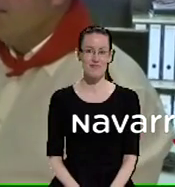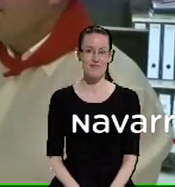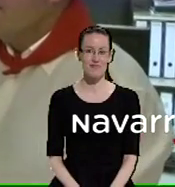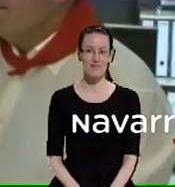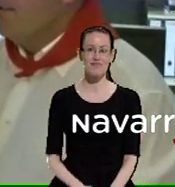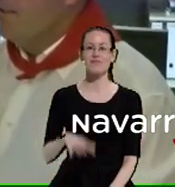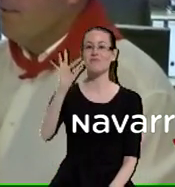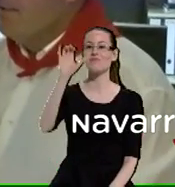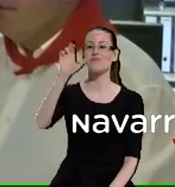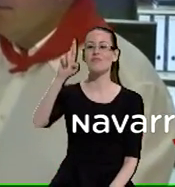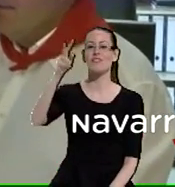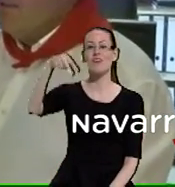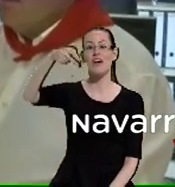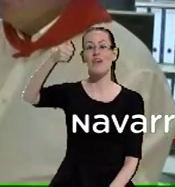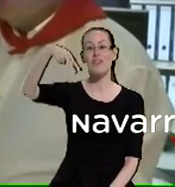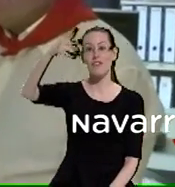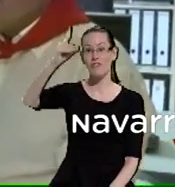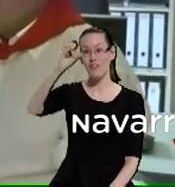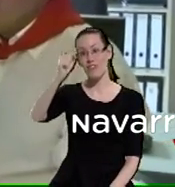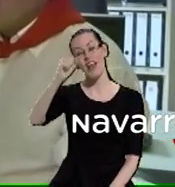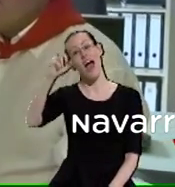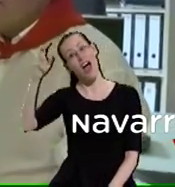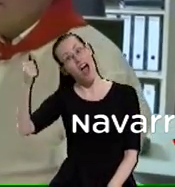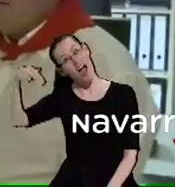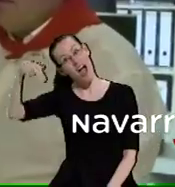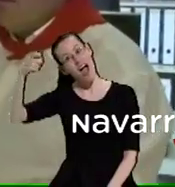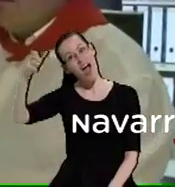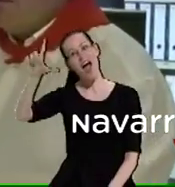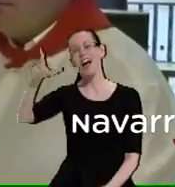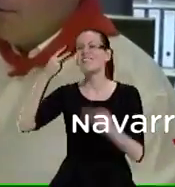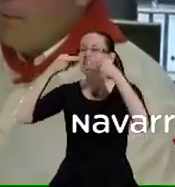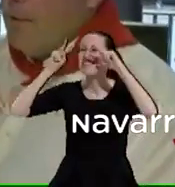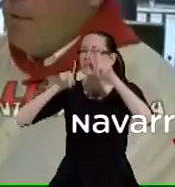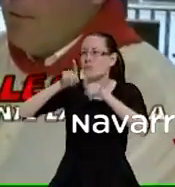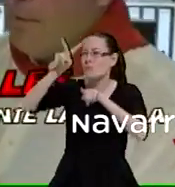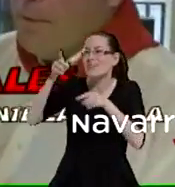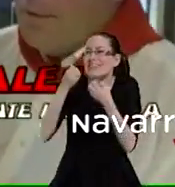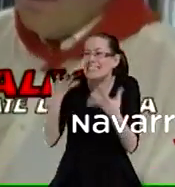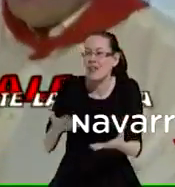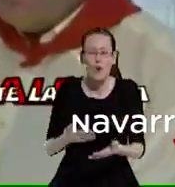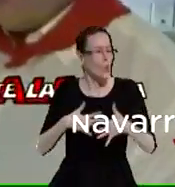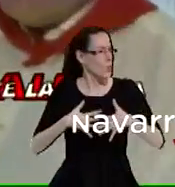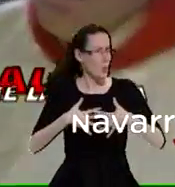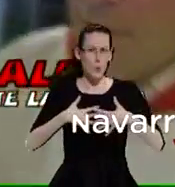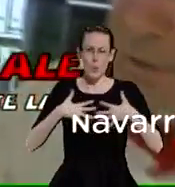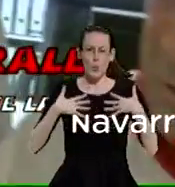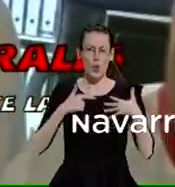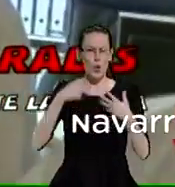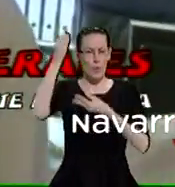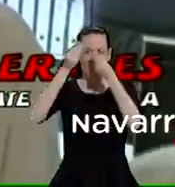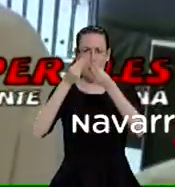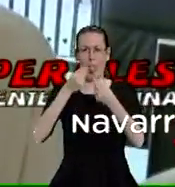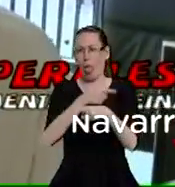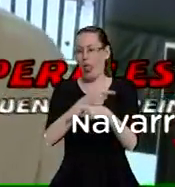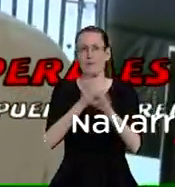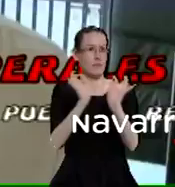Fernando Perales, Ángel Atasa, sois los lanzadores de este año de Puente la Reina. ¿Qué tal la experiencia? Pues emocionante. Yo pensaba que no me iba a poner nervioso